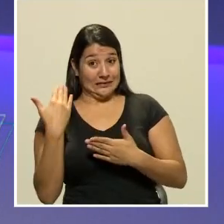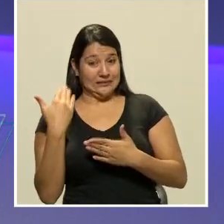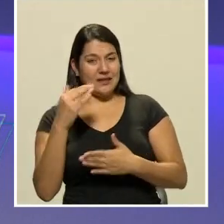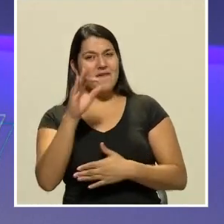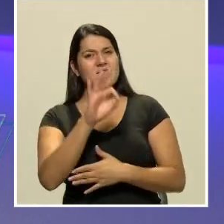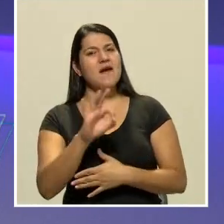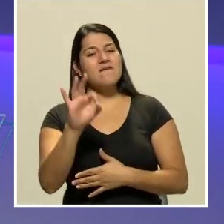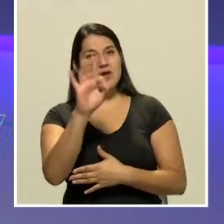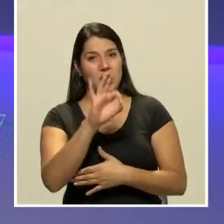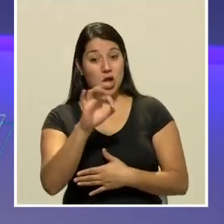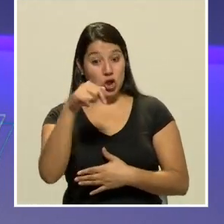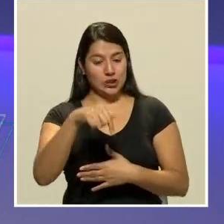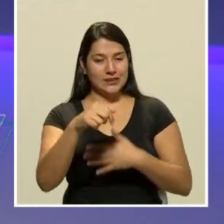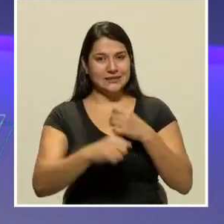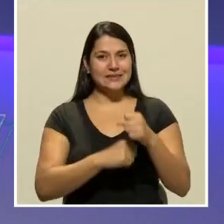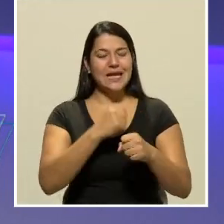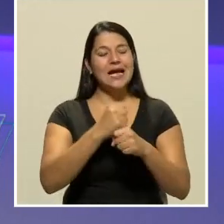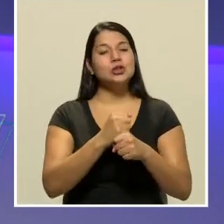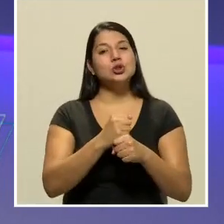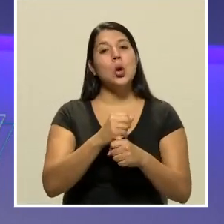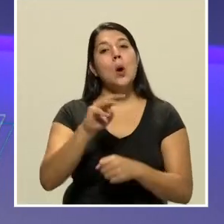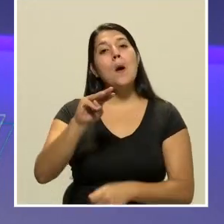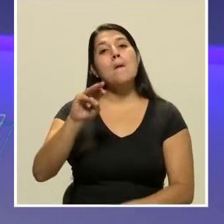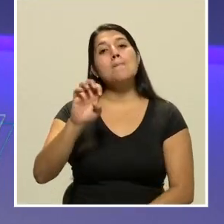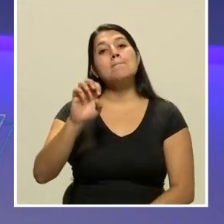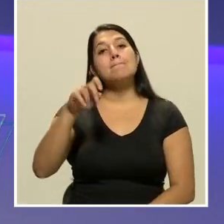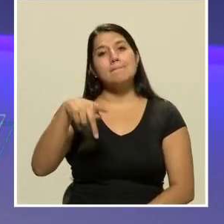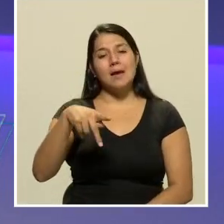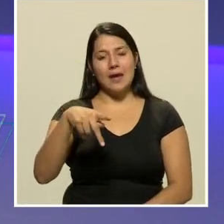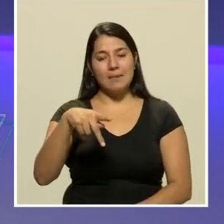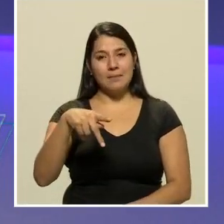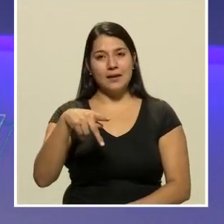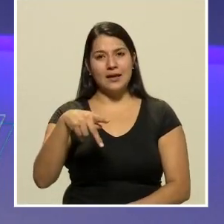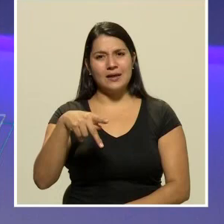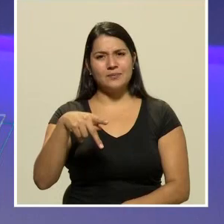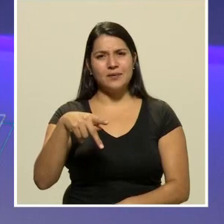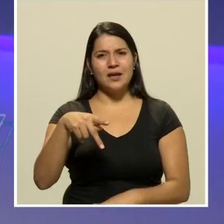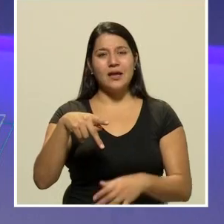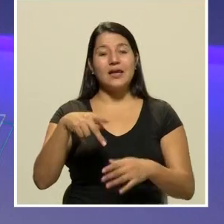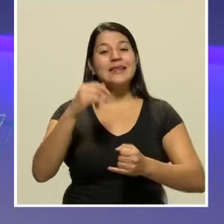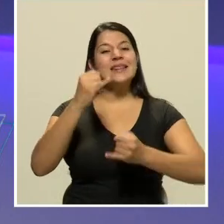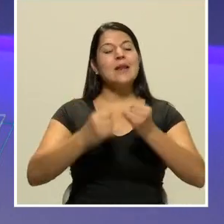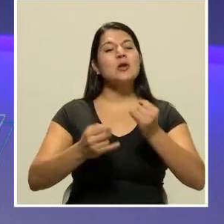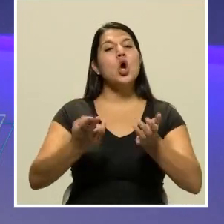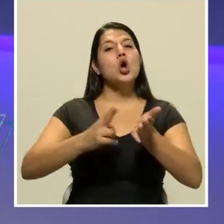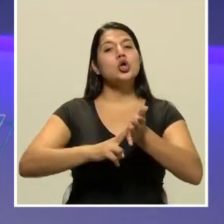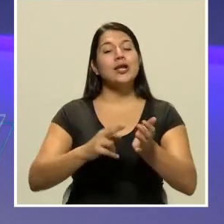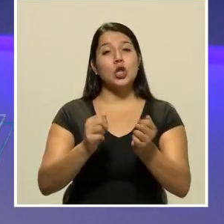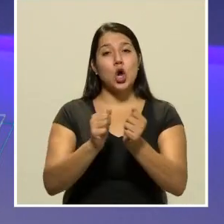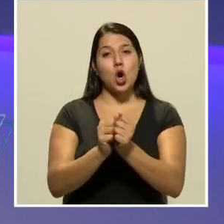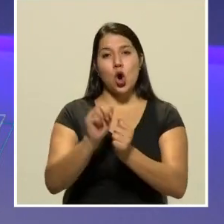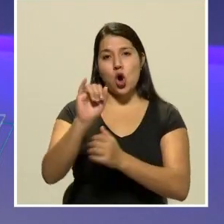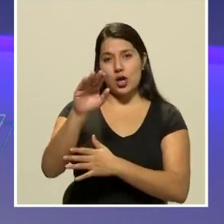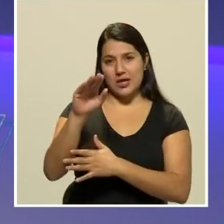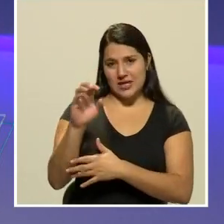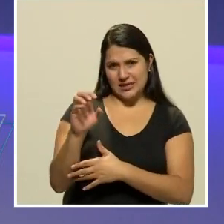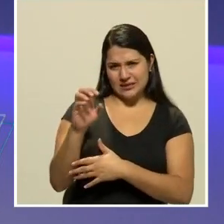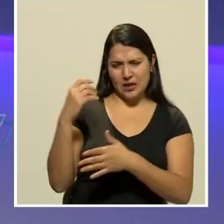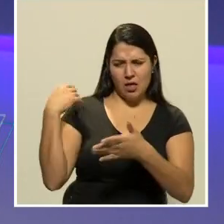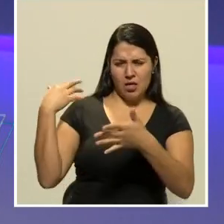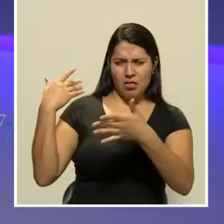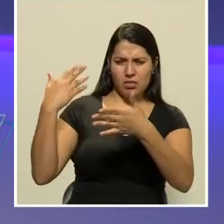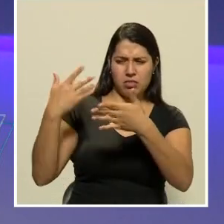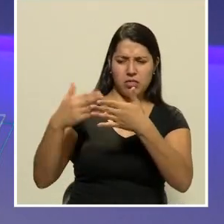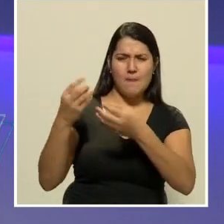en febrero de este año, el MEP rompió una larga relación que tenía con el ICE como su proveedor de Internet